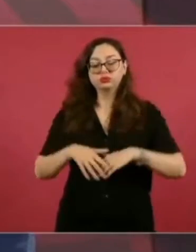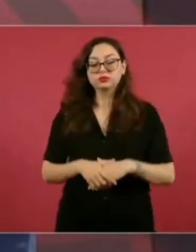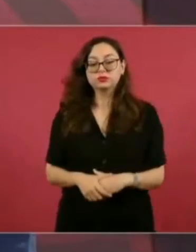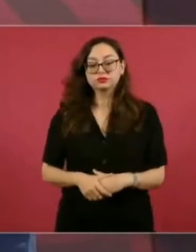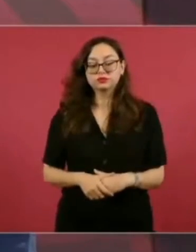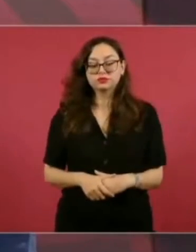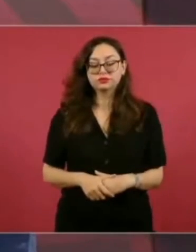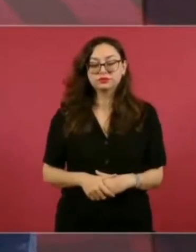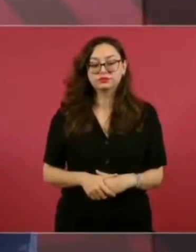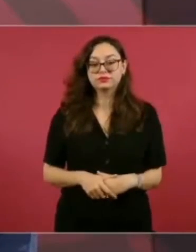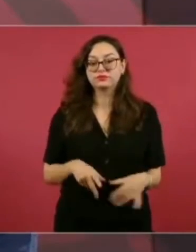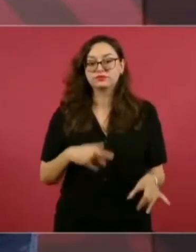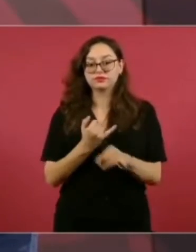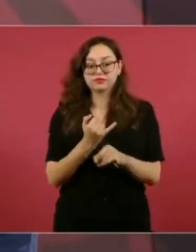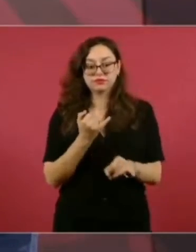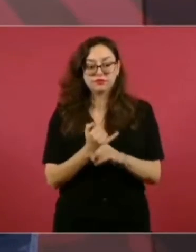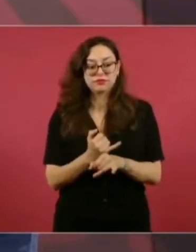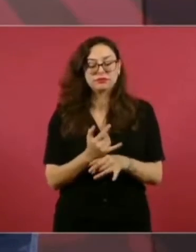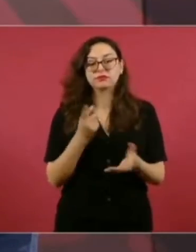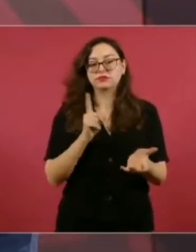de internet,